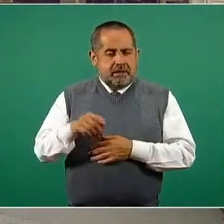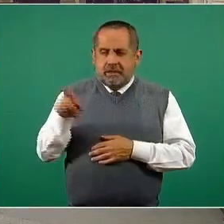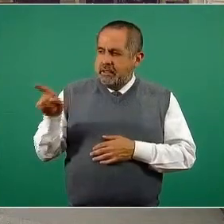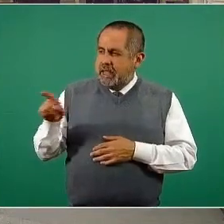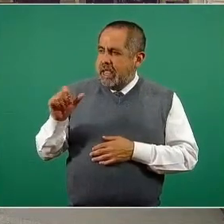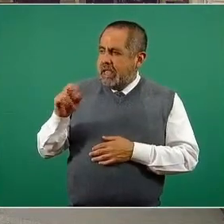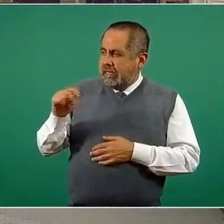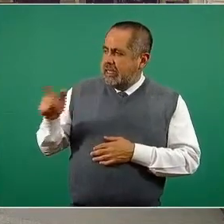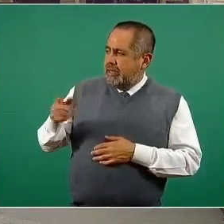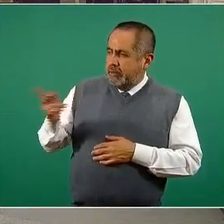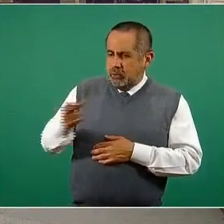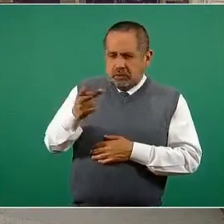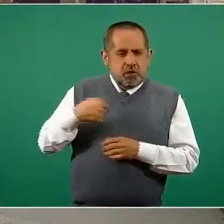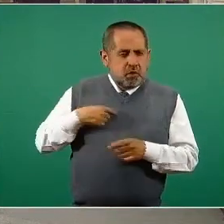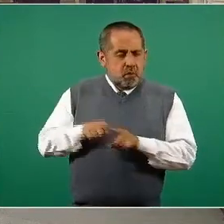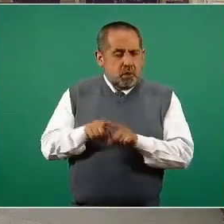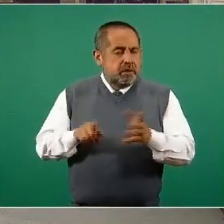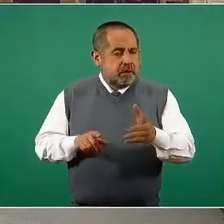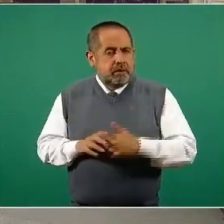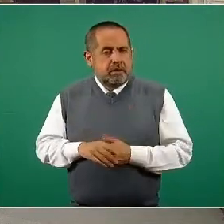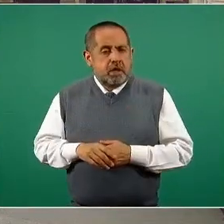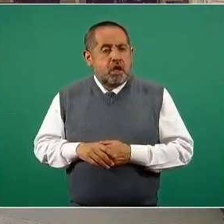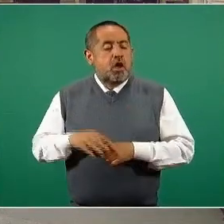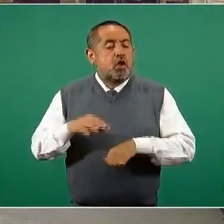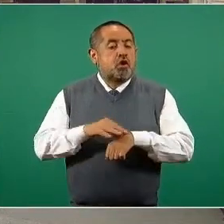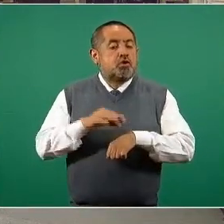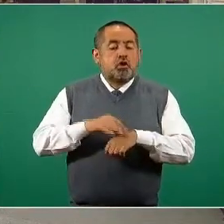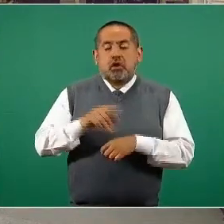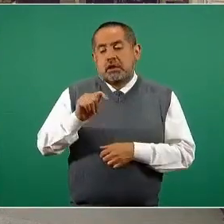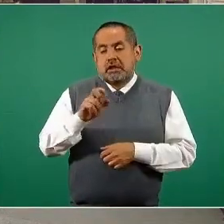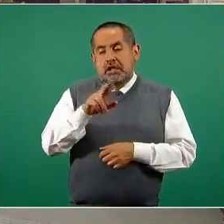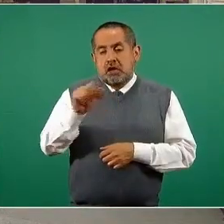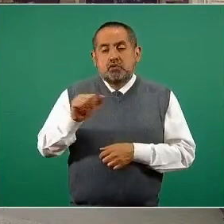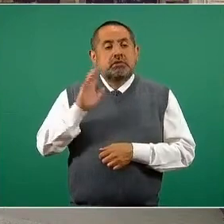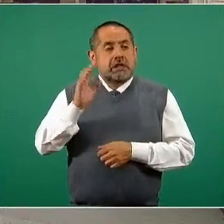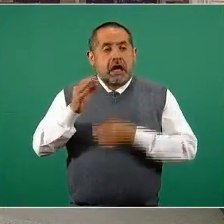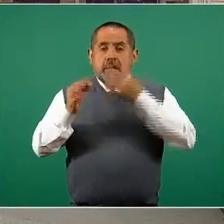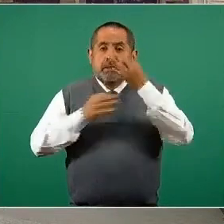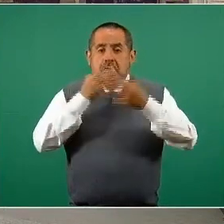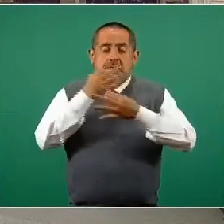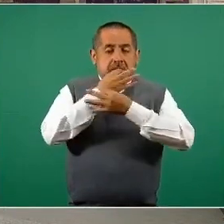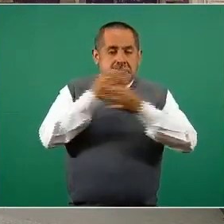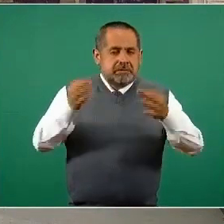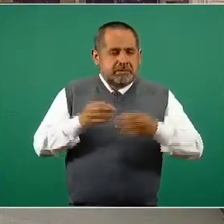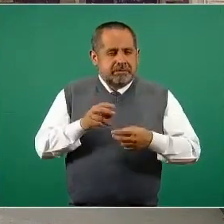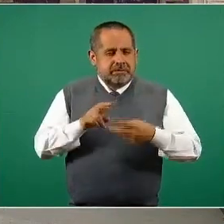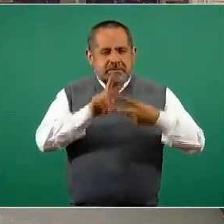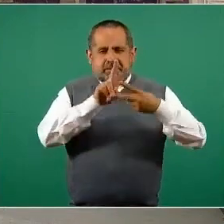Ángel. Cierto que el doctor Tedros ya lanzó esta campaña que es